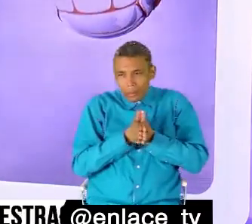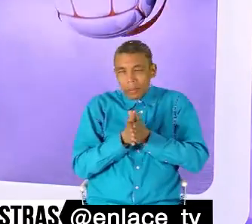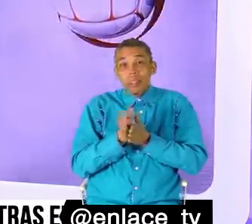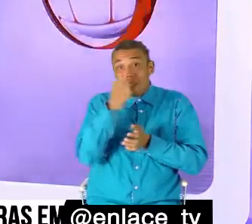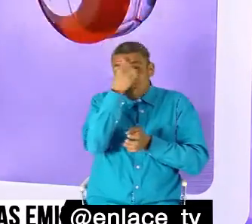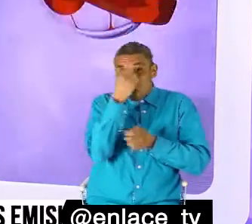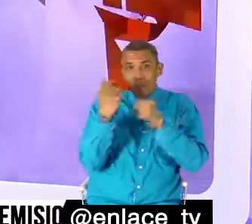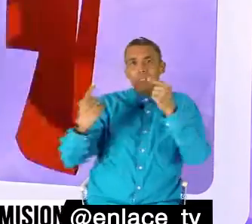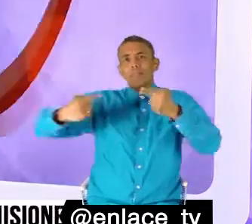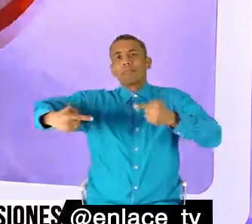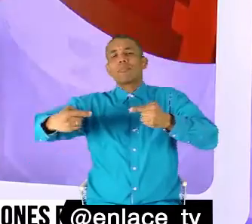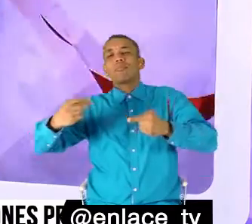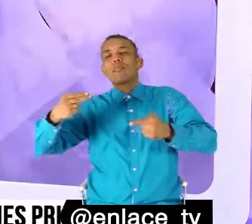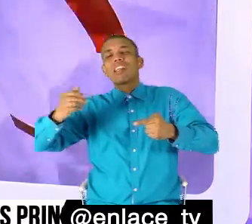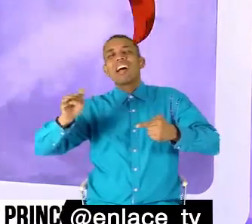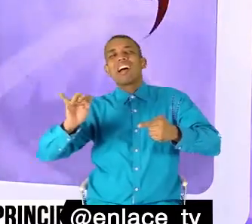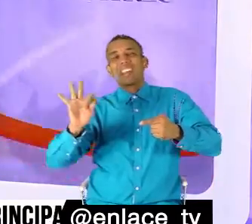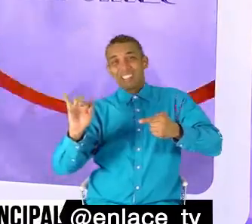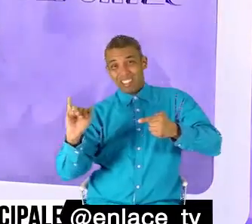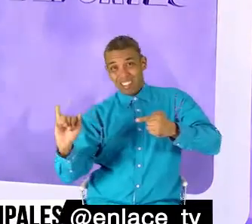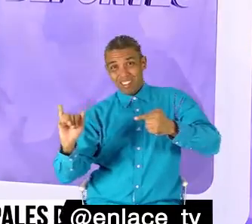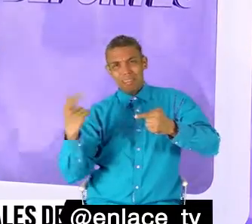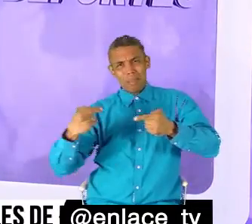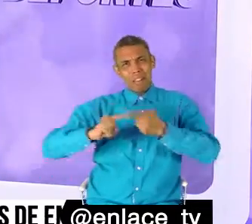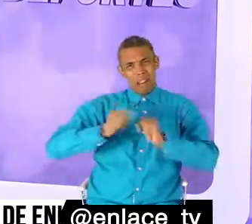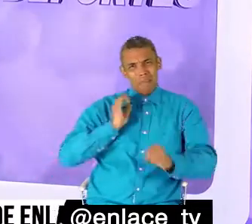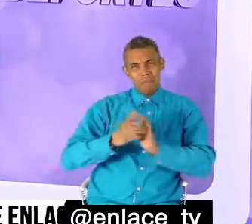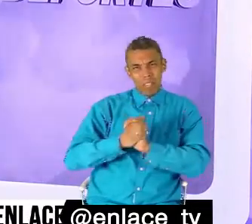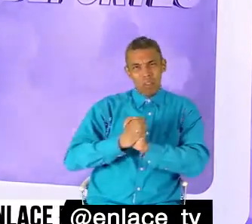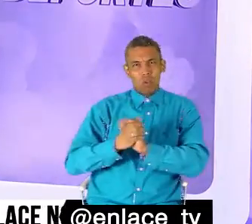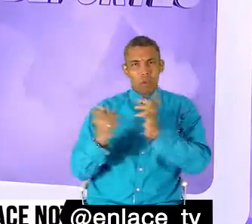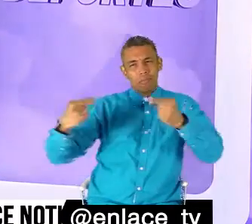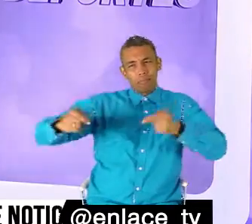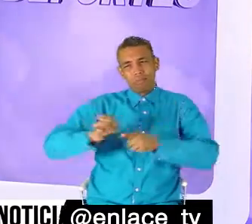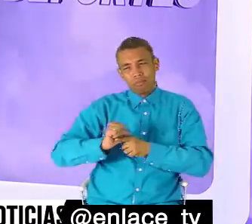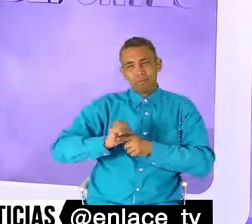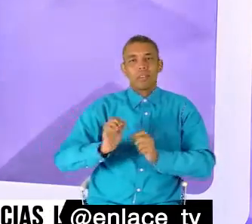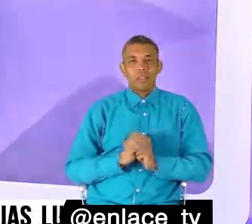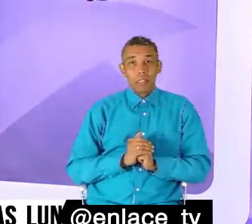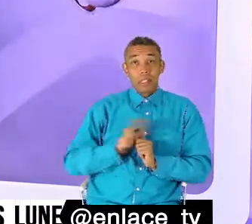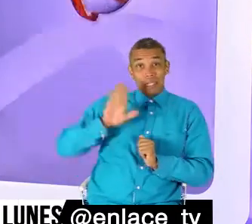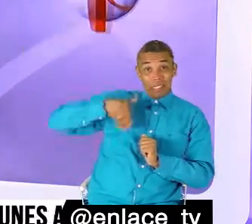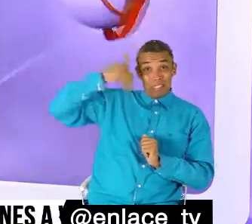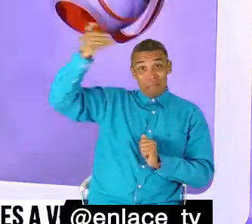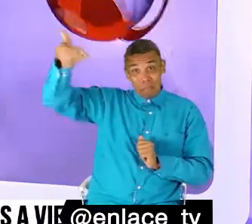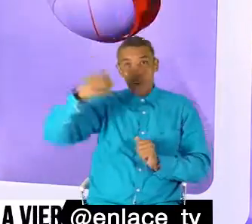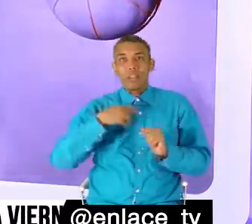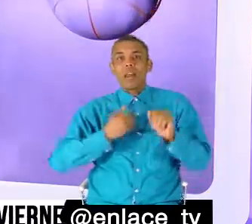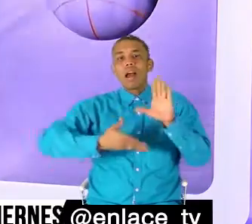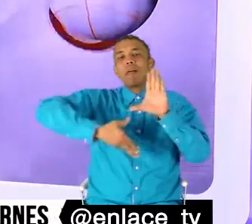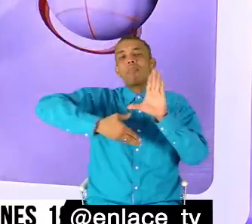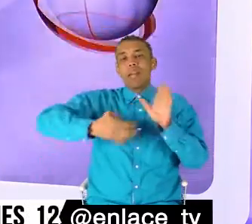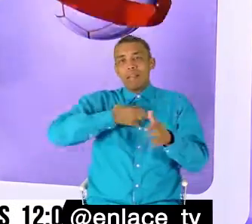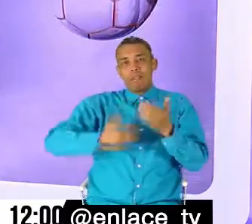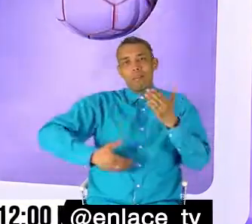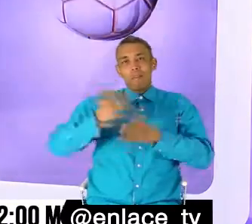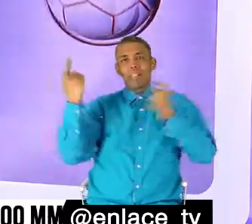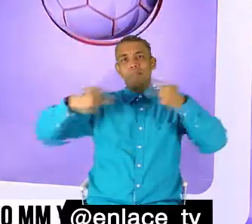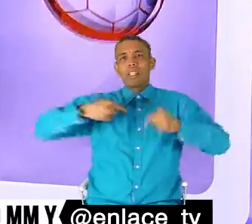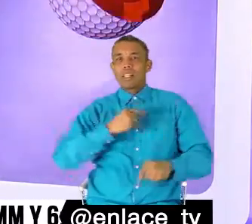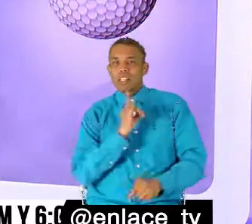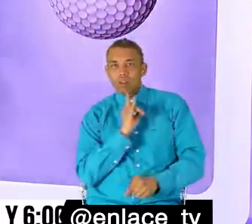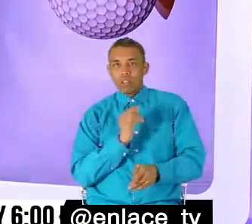amistoso frente a Haití y posteriormente a ello el partido ya inaugural de la Copa América Centenario frente a los Estados Unidos. Información en